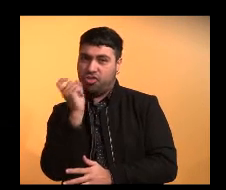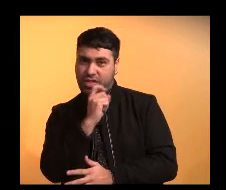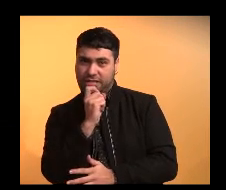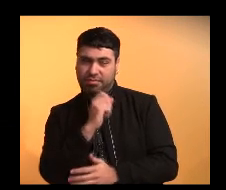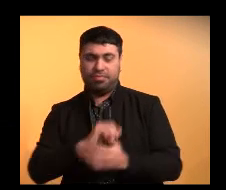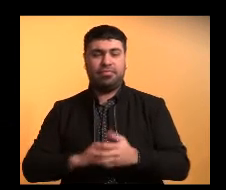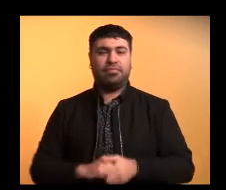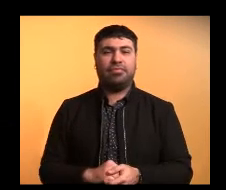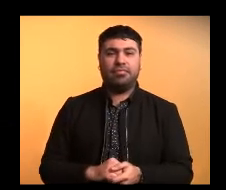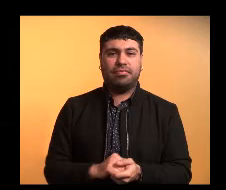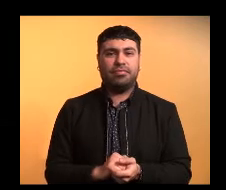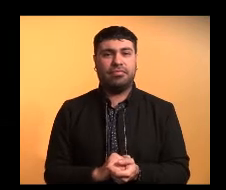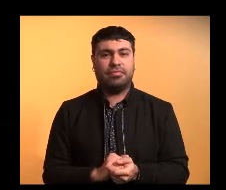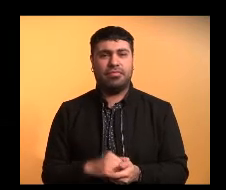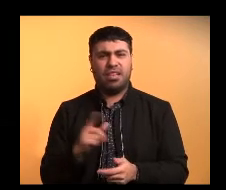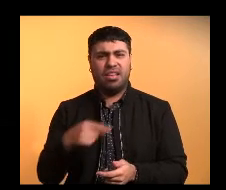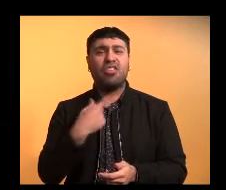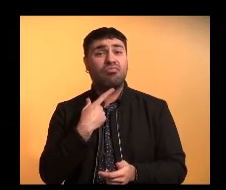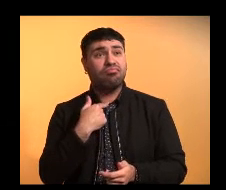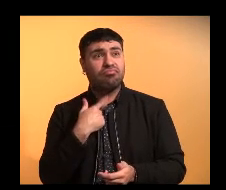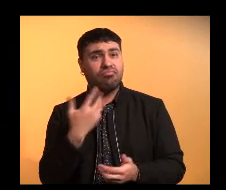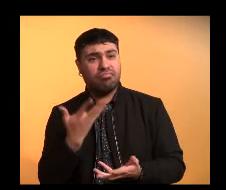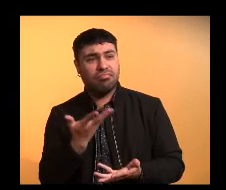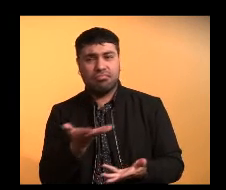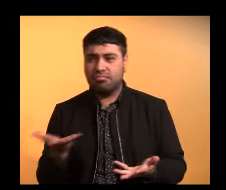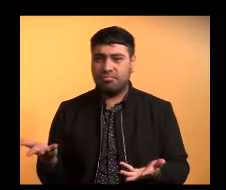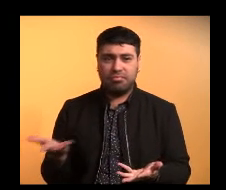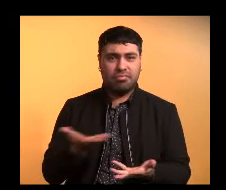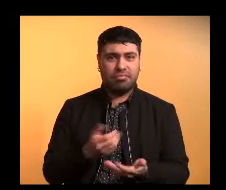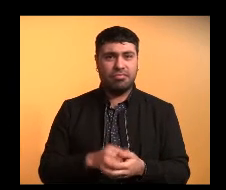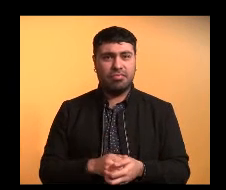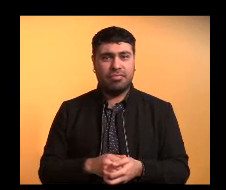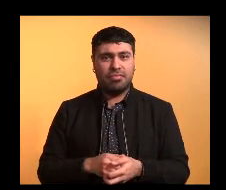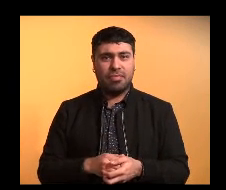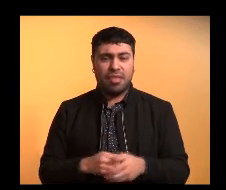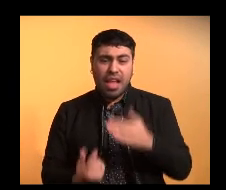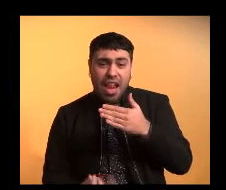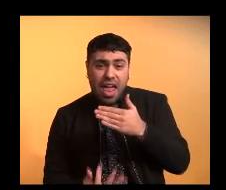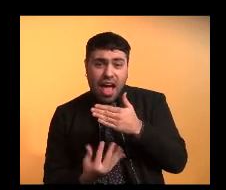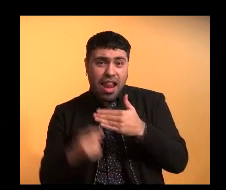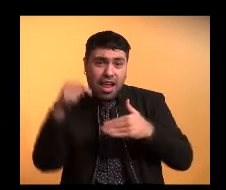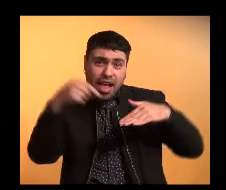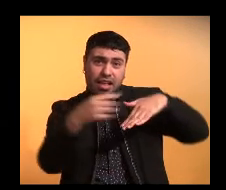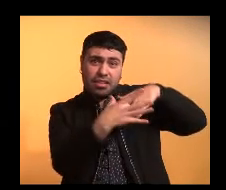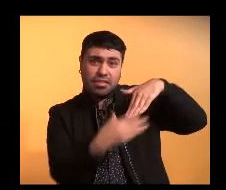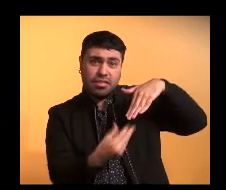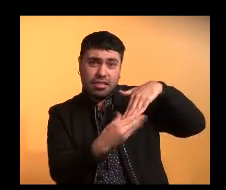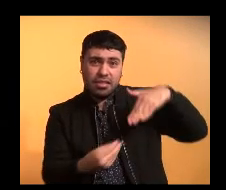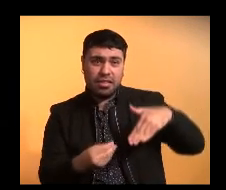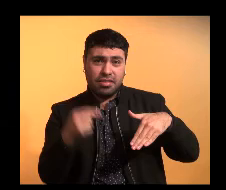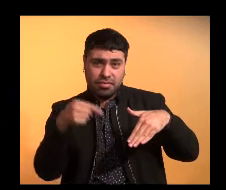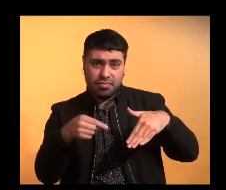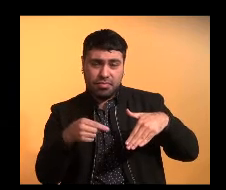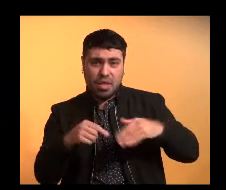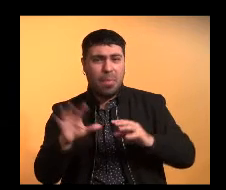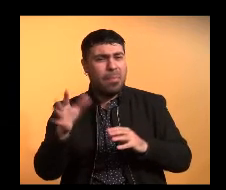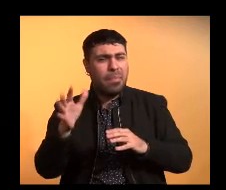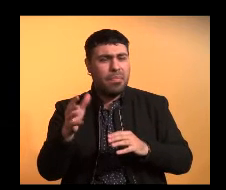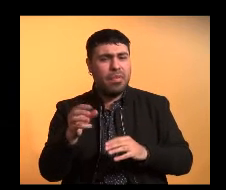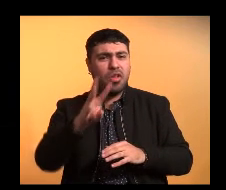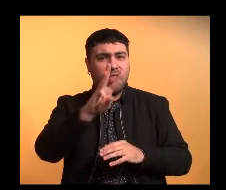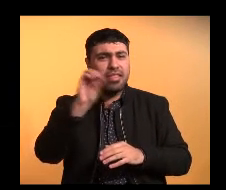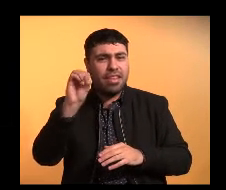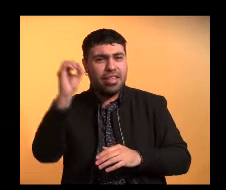rojas. Lo interesante y lo importante además de las algas en Antártica, que cerca del 30% de las